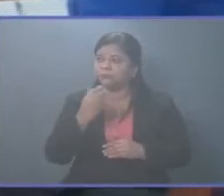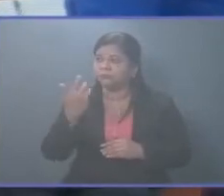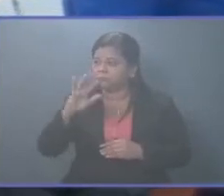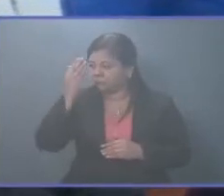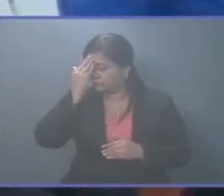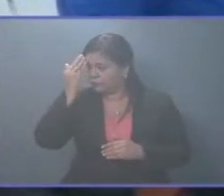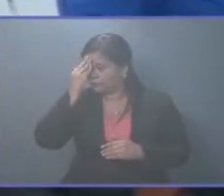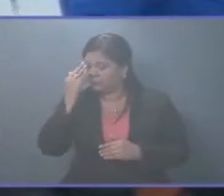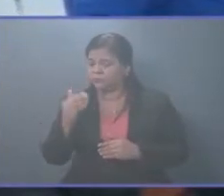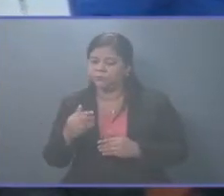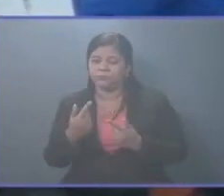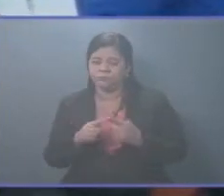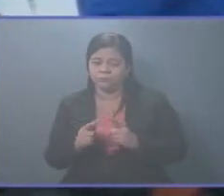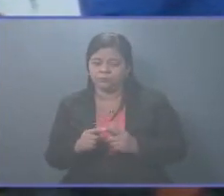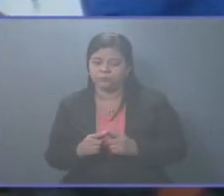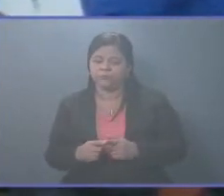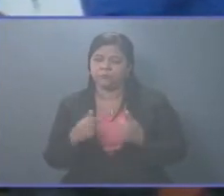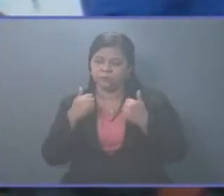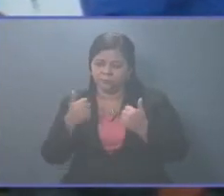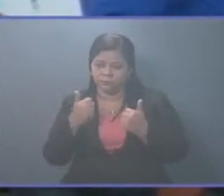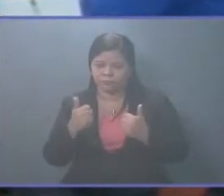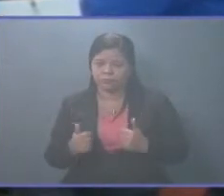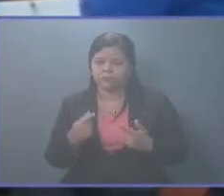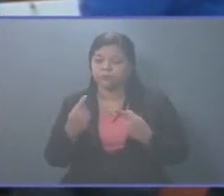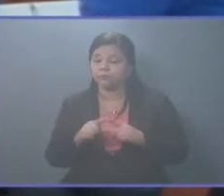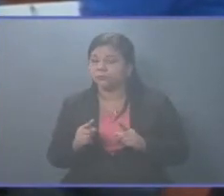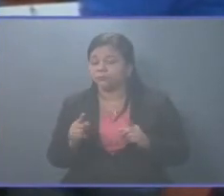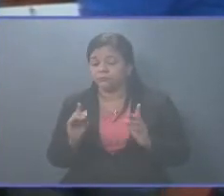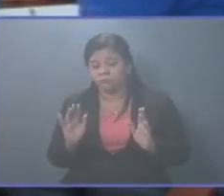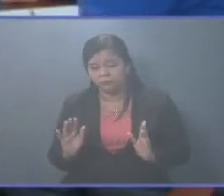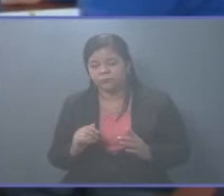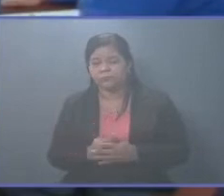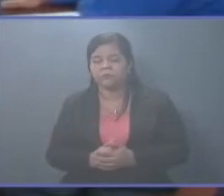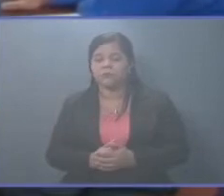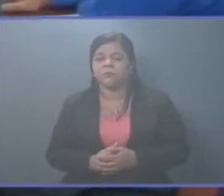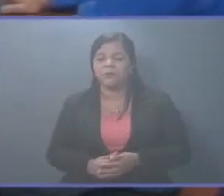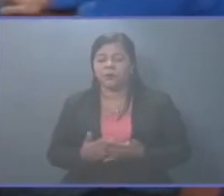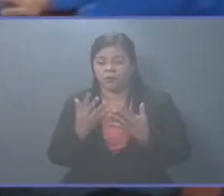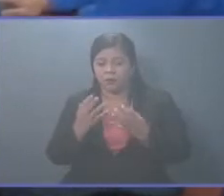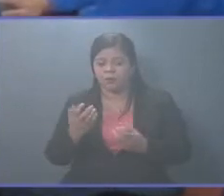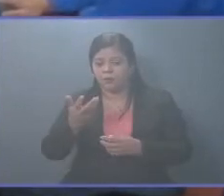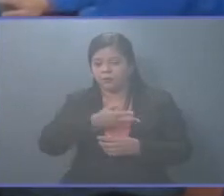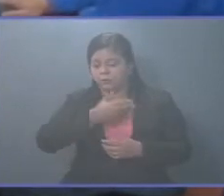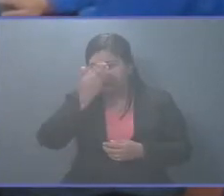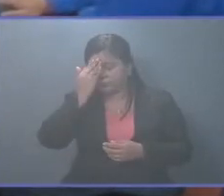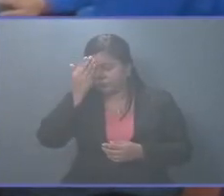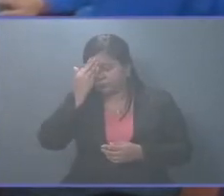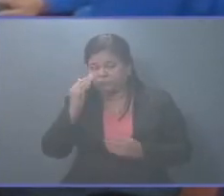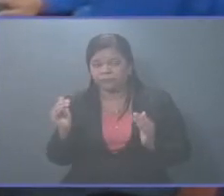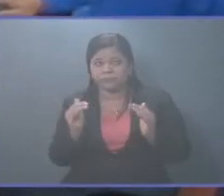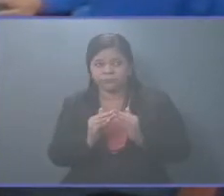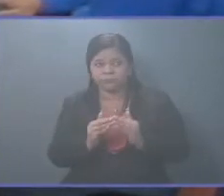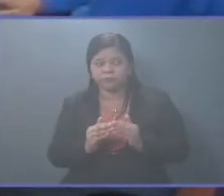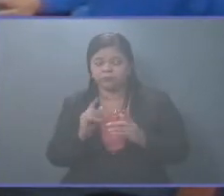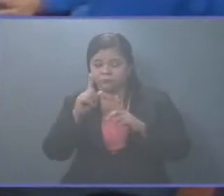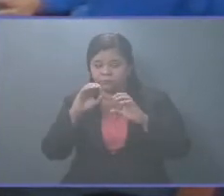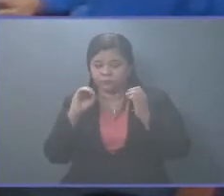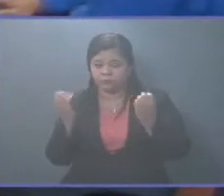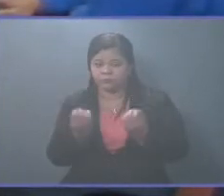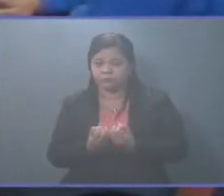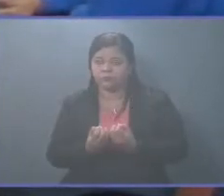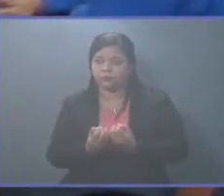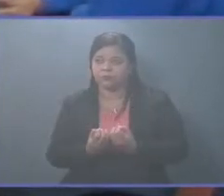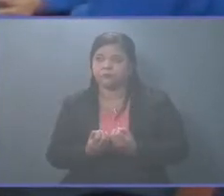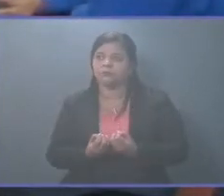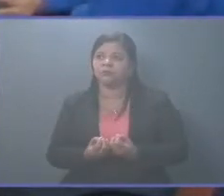eso es indiscutible, y si está bien, esta no la ponemos. Pero en consideración de que aquí también tenemos un organismo colegiado como